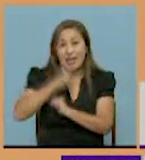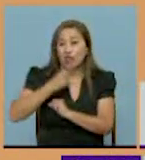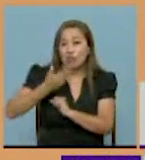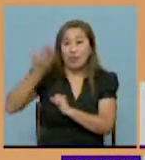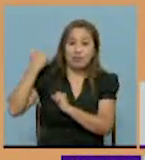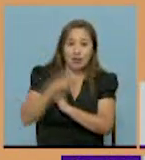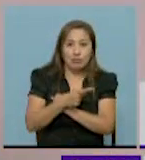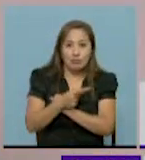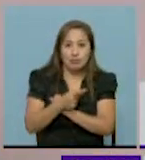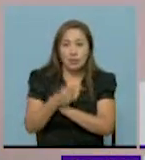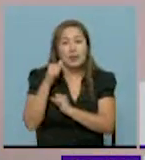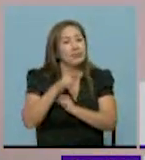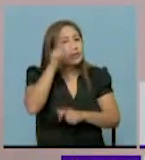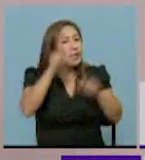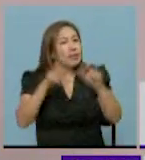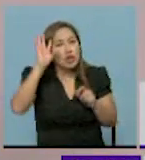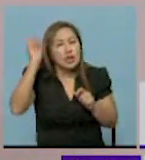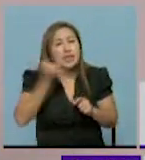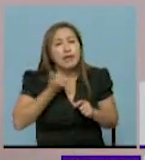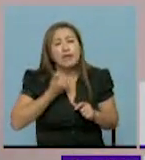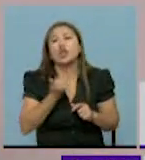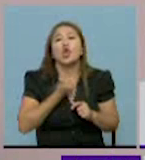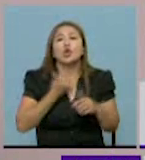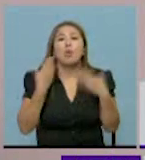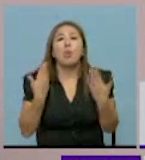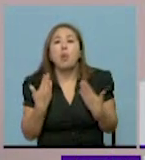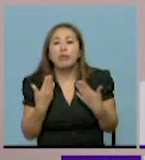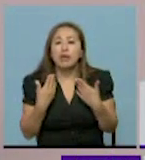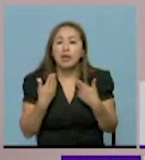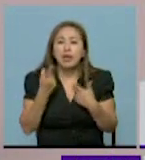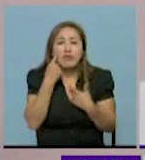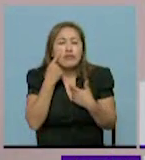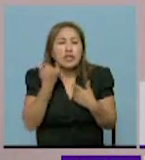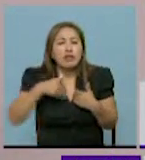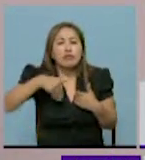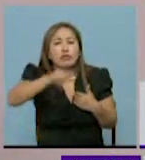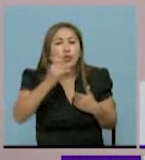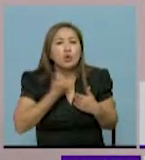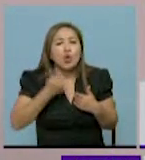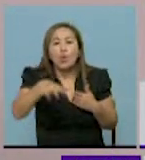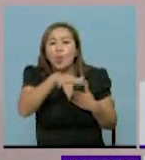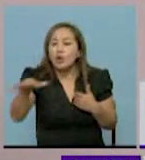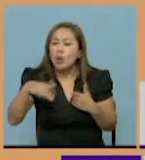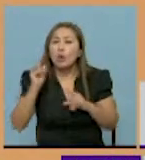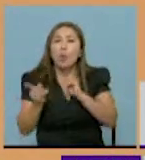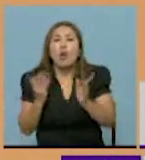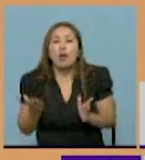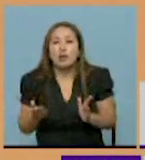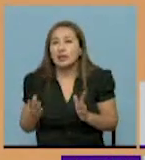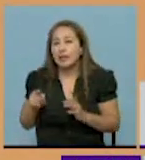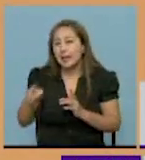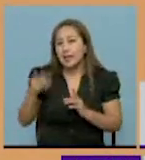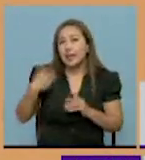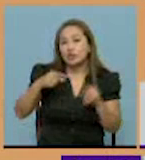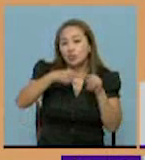pasado, digamos. ¿La persona ya sabe dónde posiblemente pueda ir a vivir? ¿Cuáles son las zonas? Este es un remanente